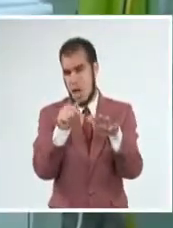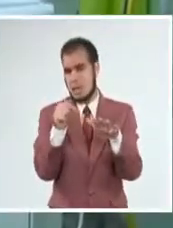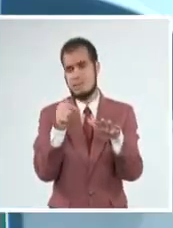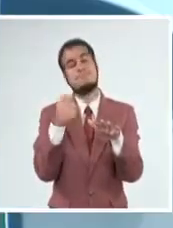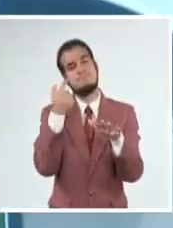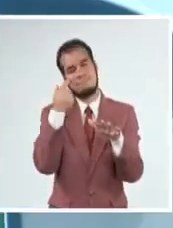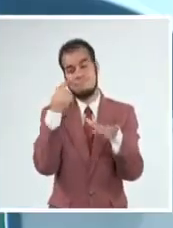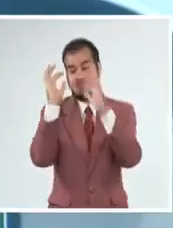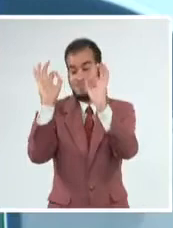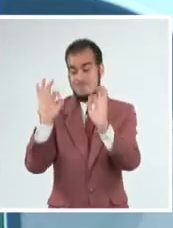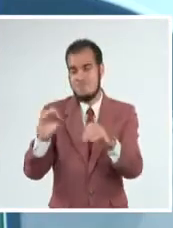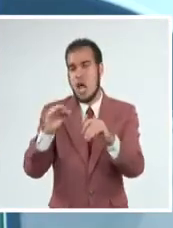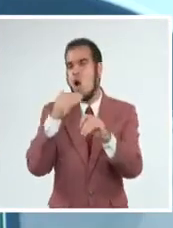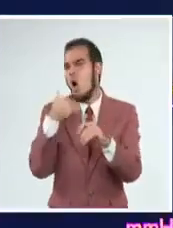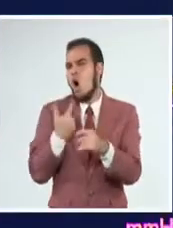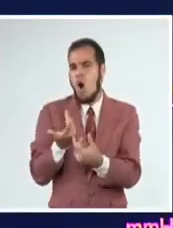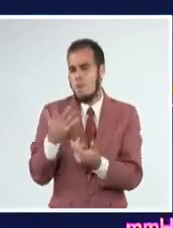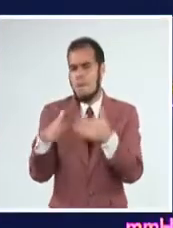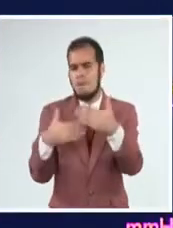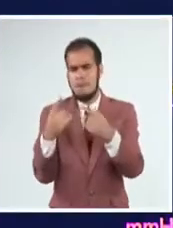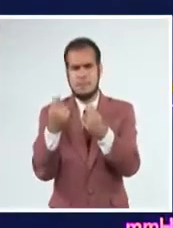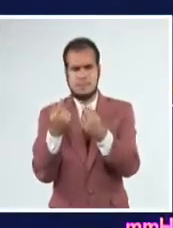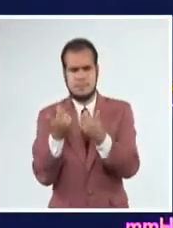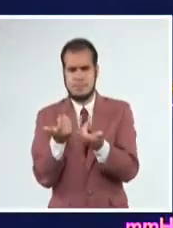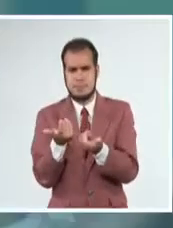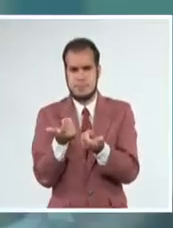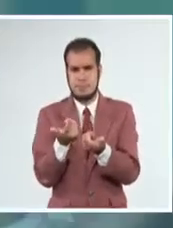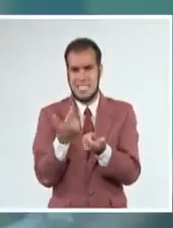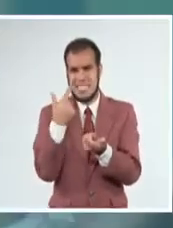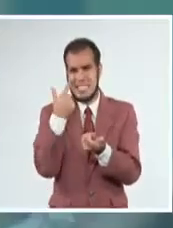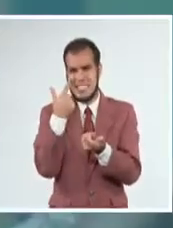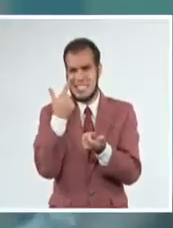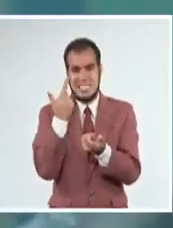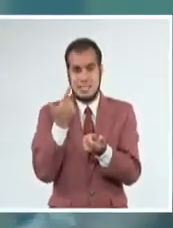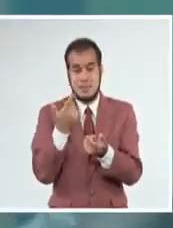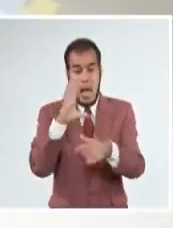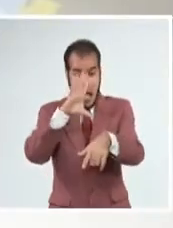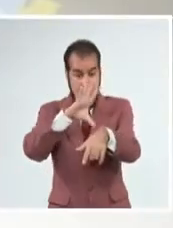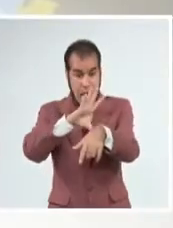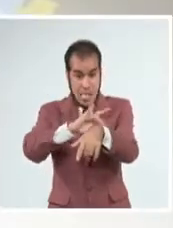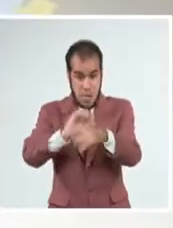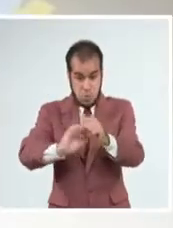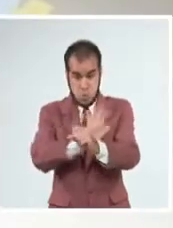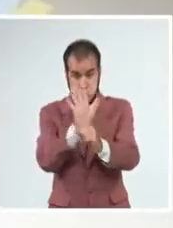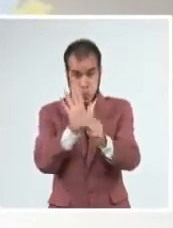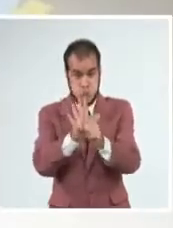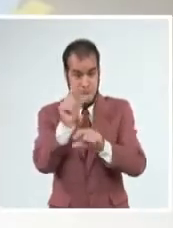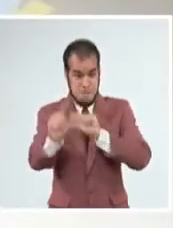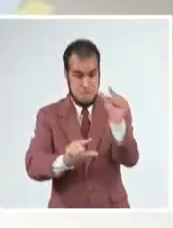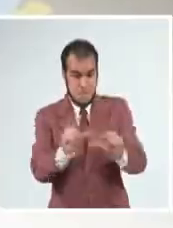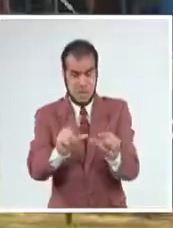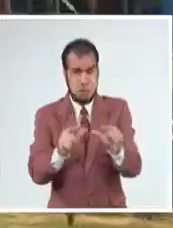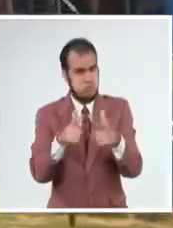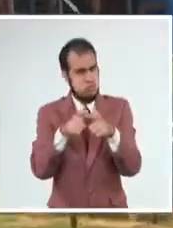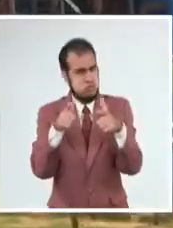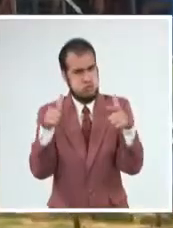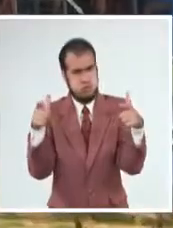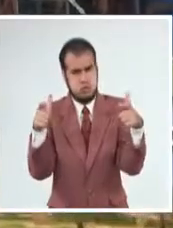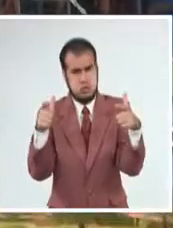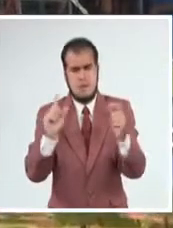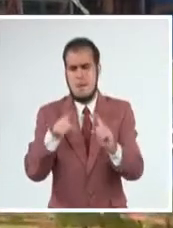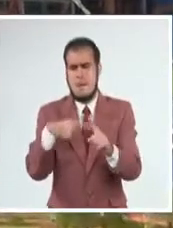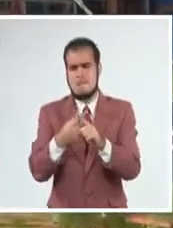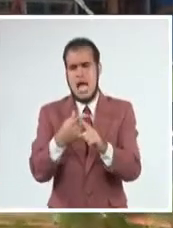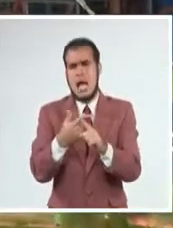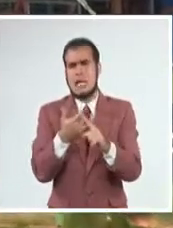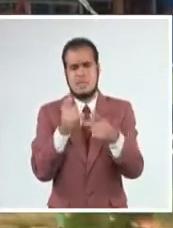del contexto socioeconómico, marcado por elevadas cifras de casos de COVID-19, las interrupciones del servicio